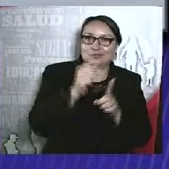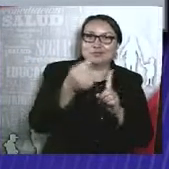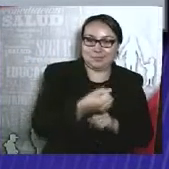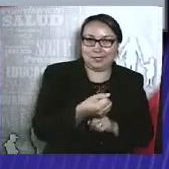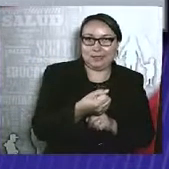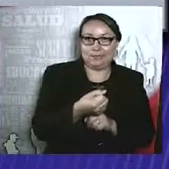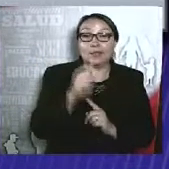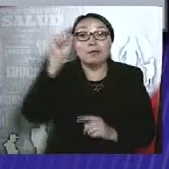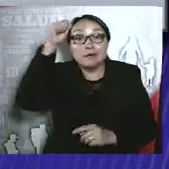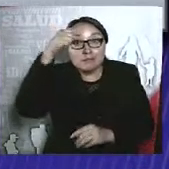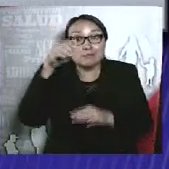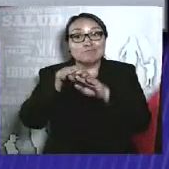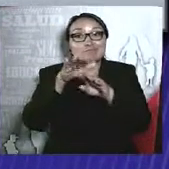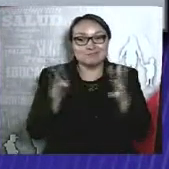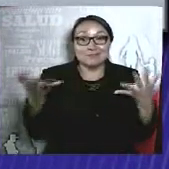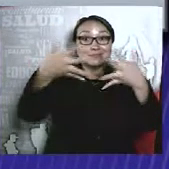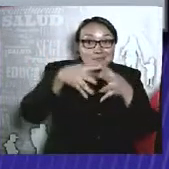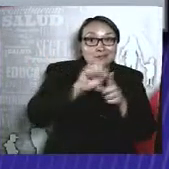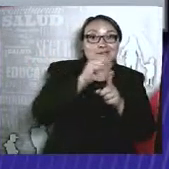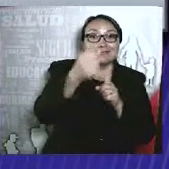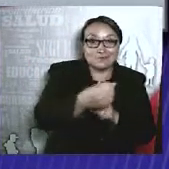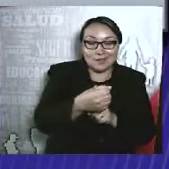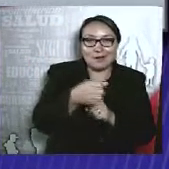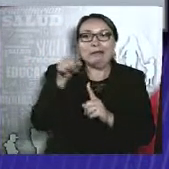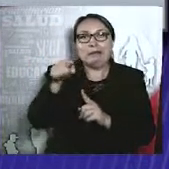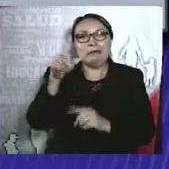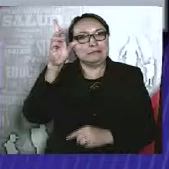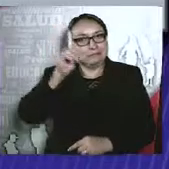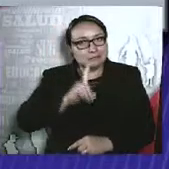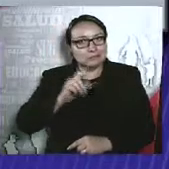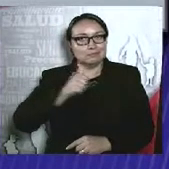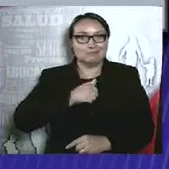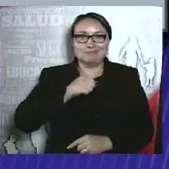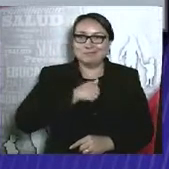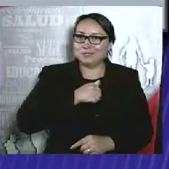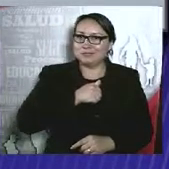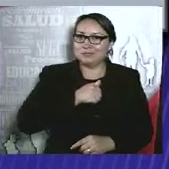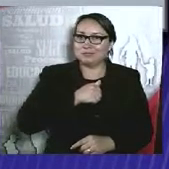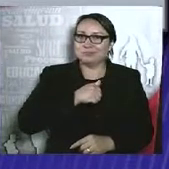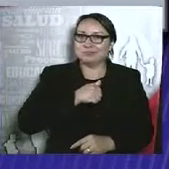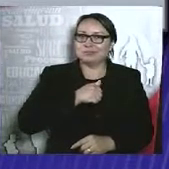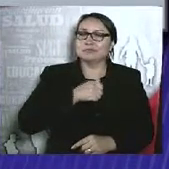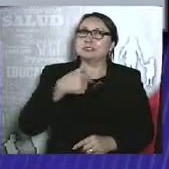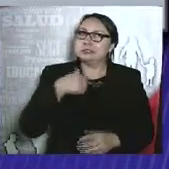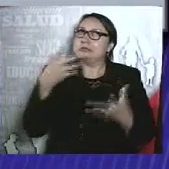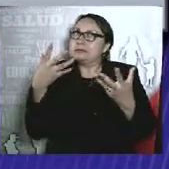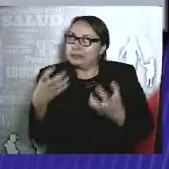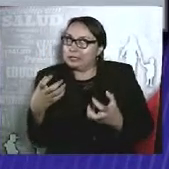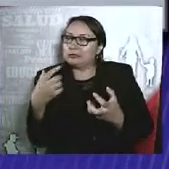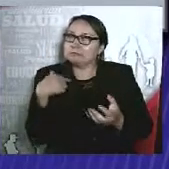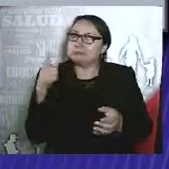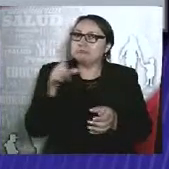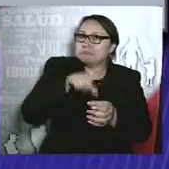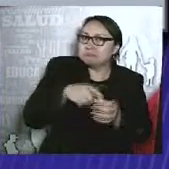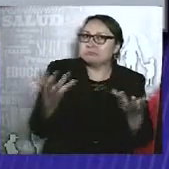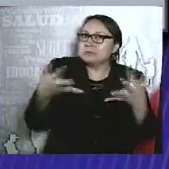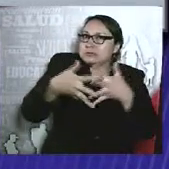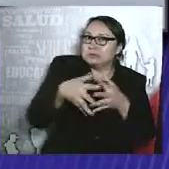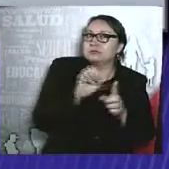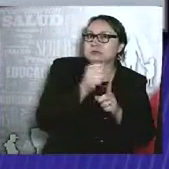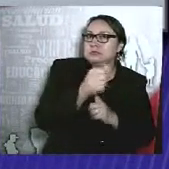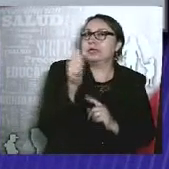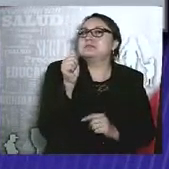reintegración es voluntario. Es decir, las personas que se desmovilizan por su propia voluntad deciden ingresar o no a un proceso de reintegración.